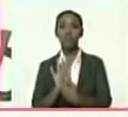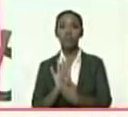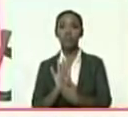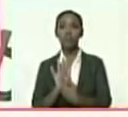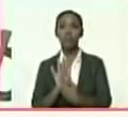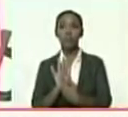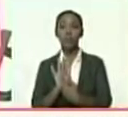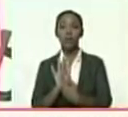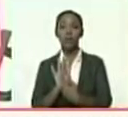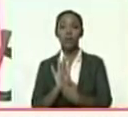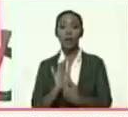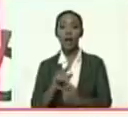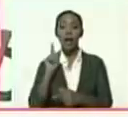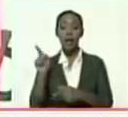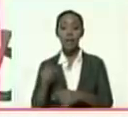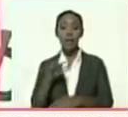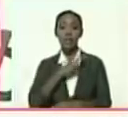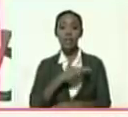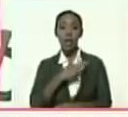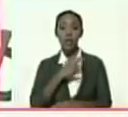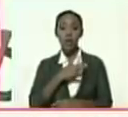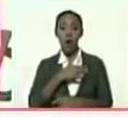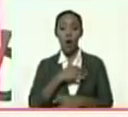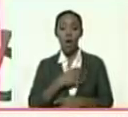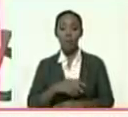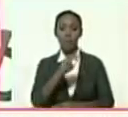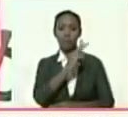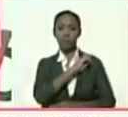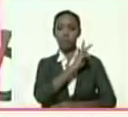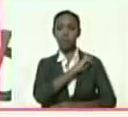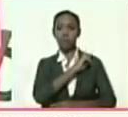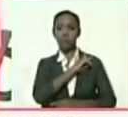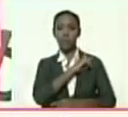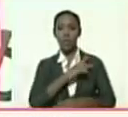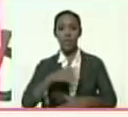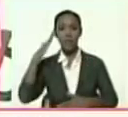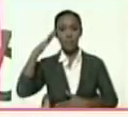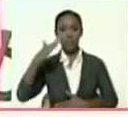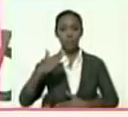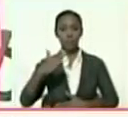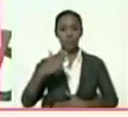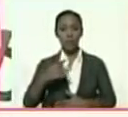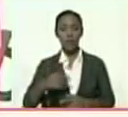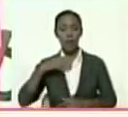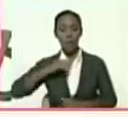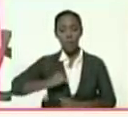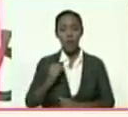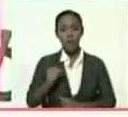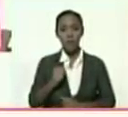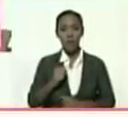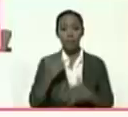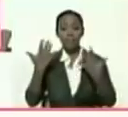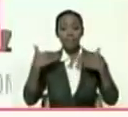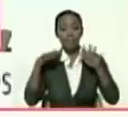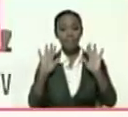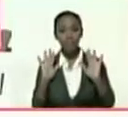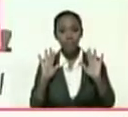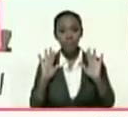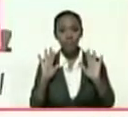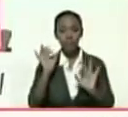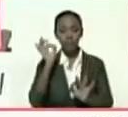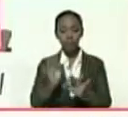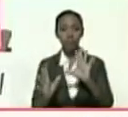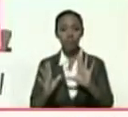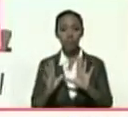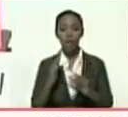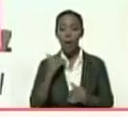Por ejemplo, este señor comandante del ejército y el señor comandante de la policía, que estuvieron casualmente hasta hace